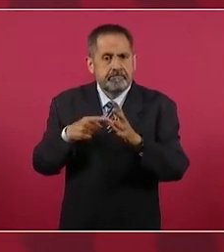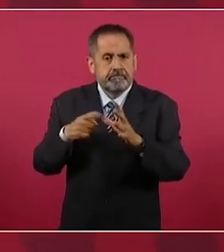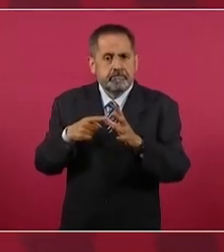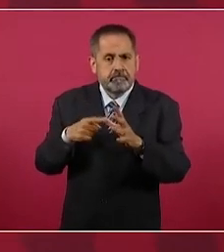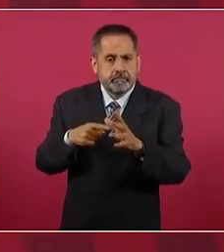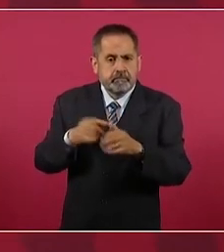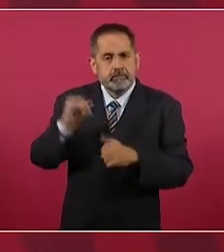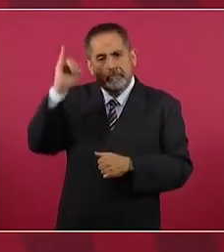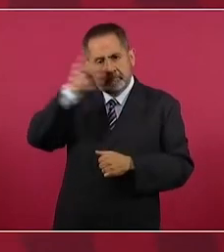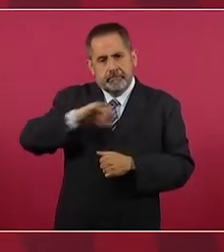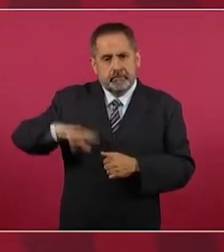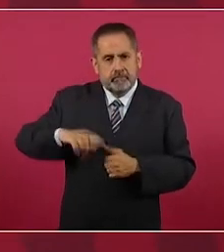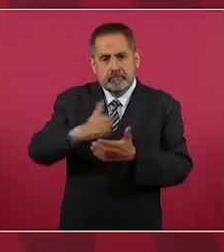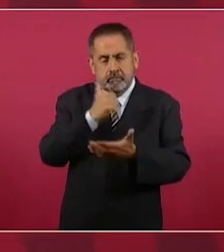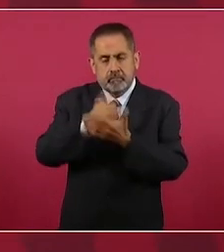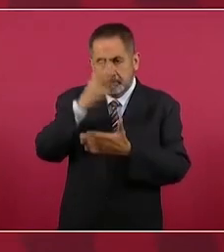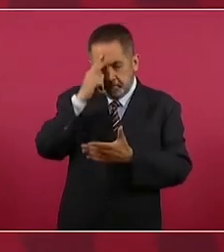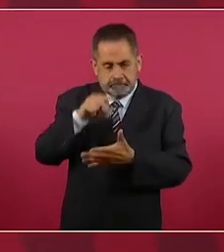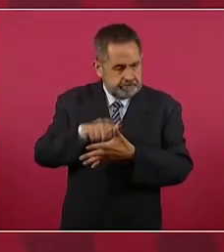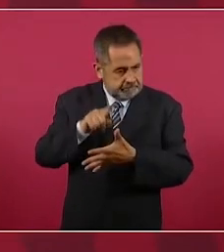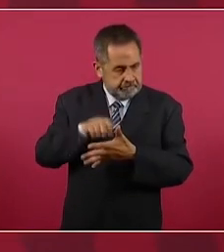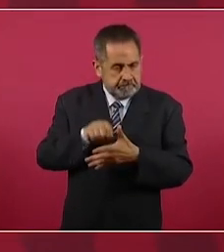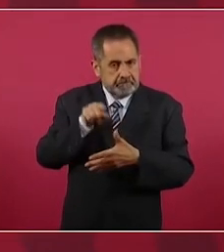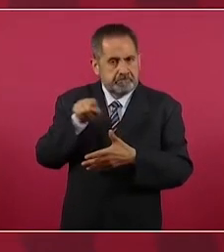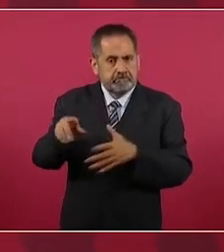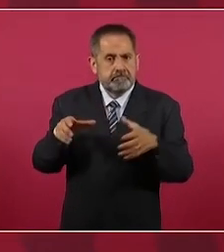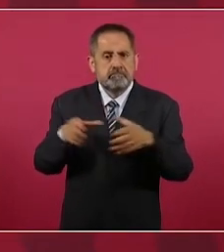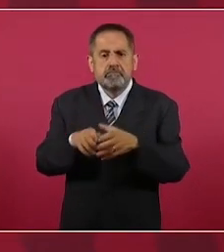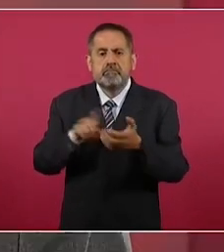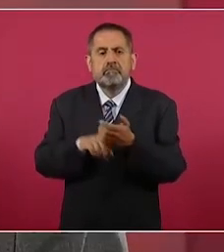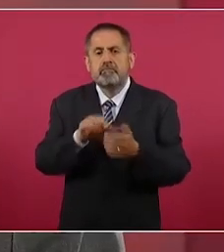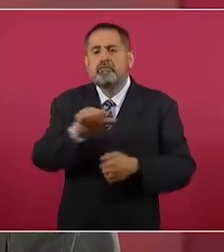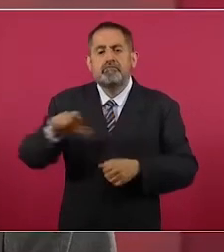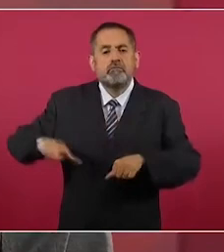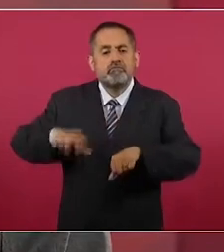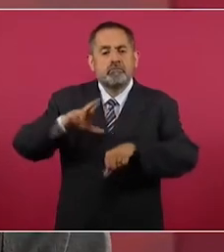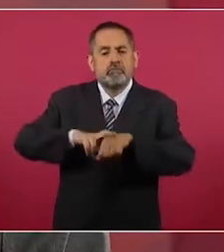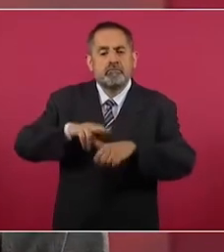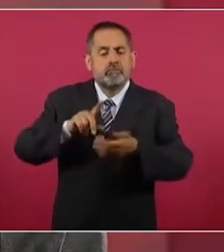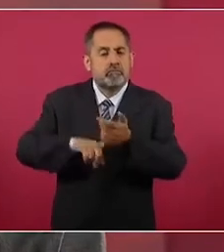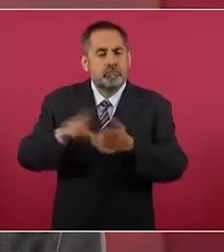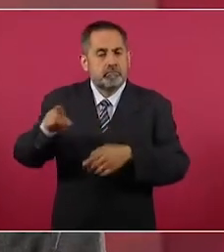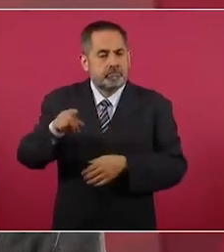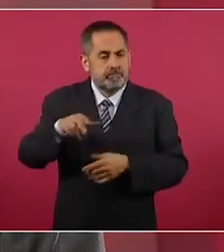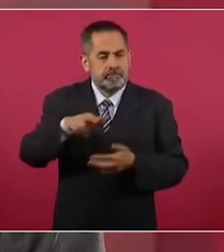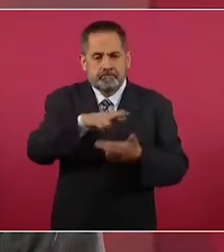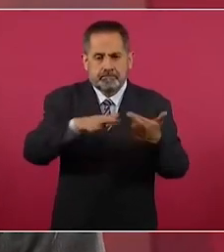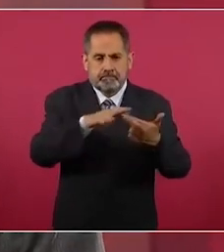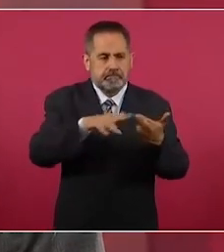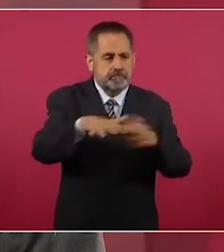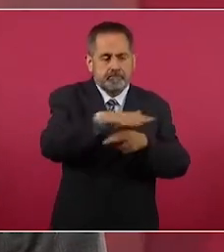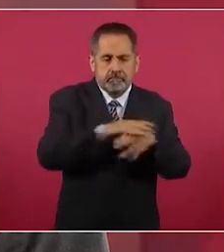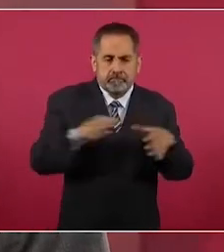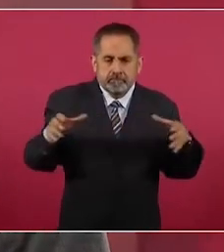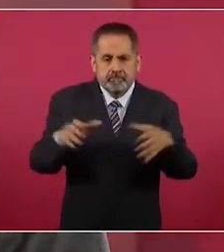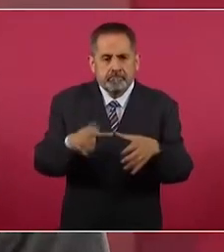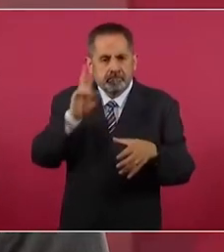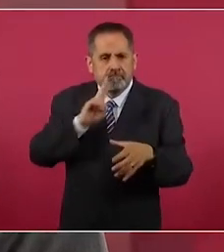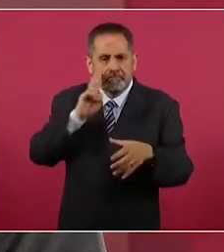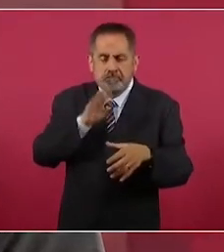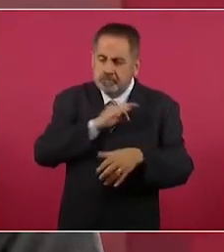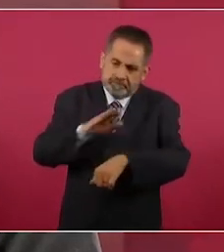a la jefa de gobierno de la Ciudad de México, a los gobernadores de la región que puedan tener